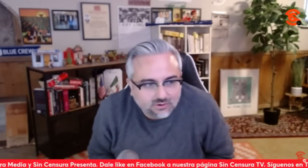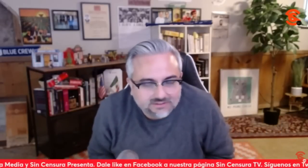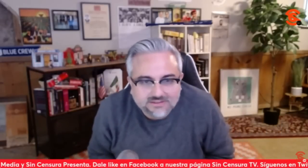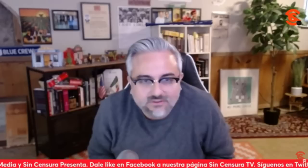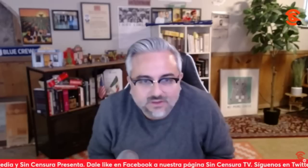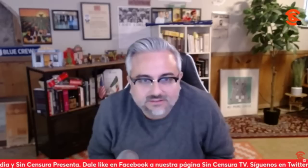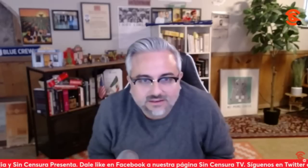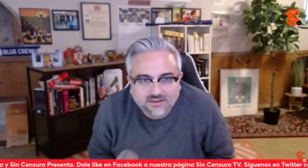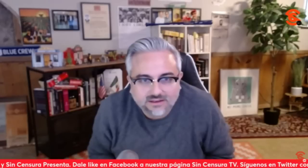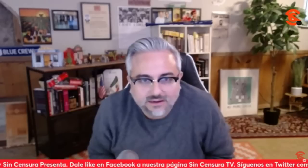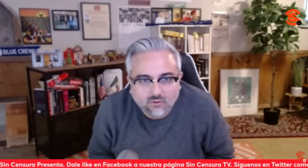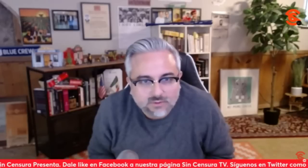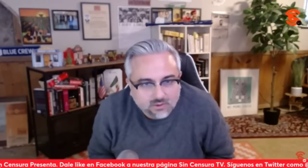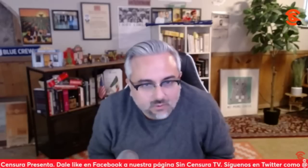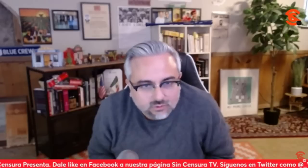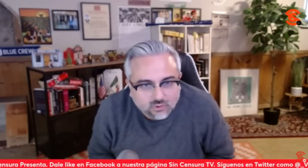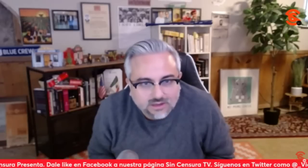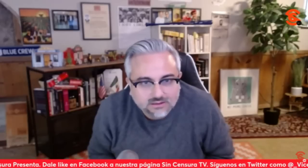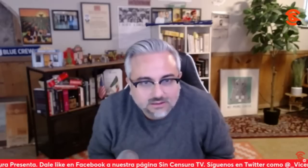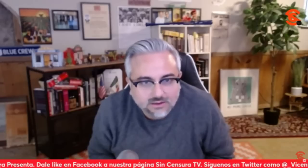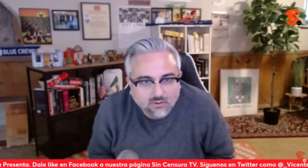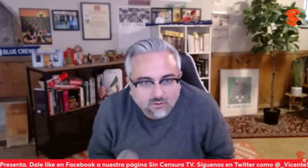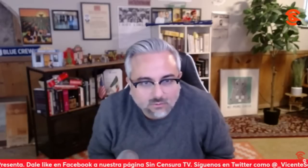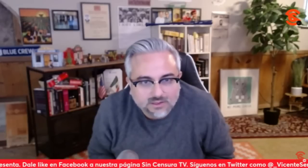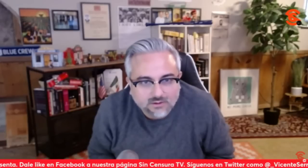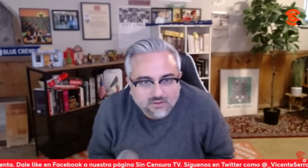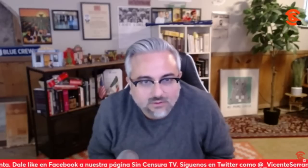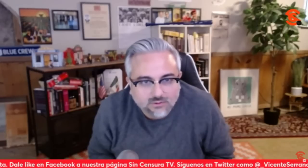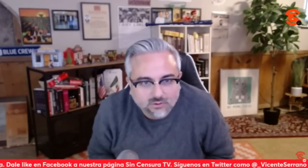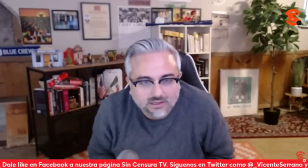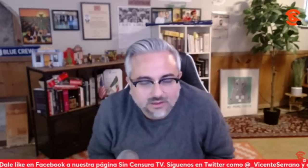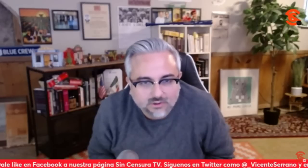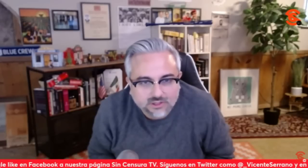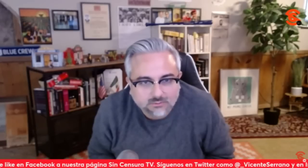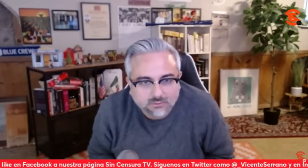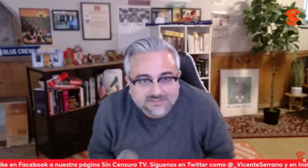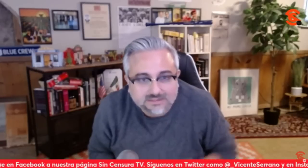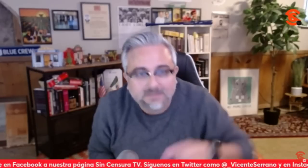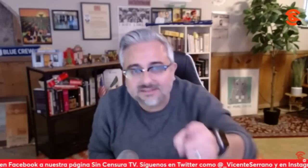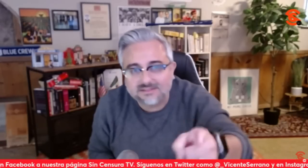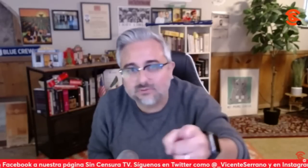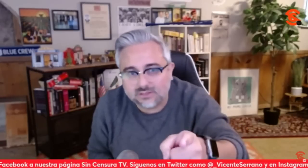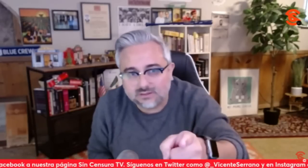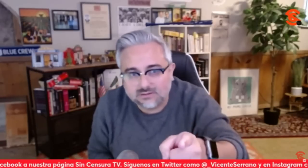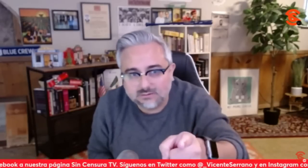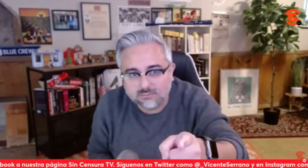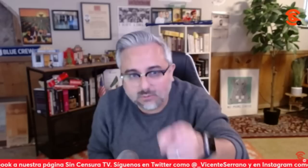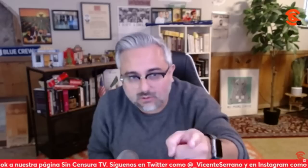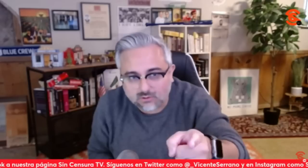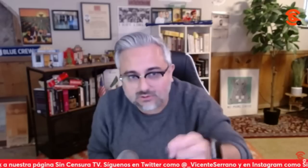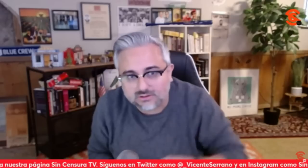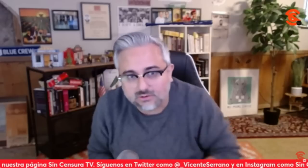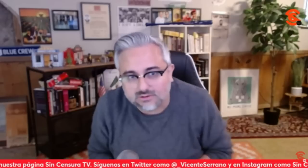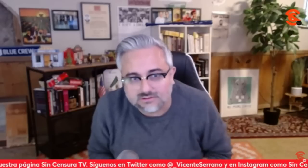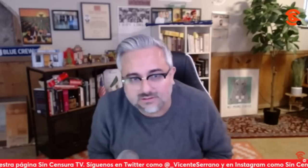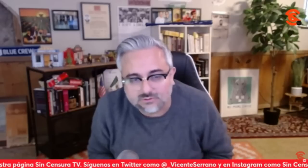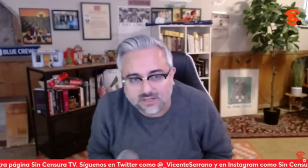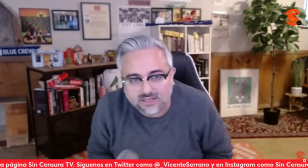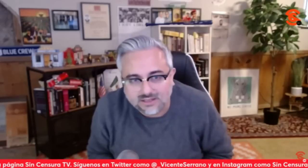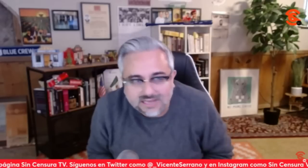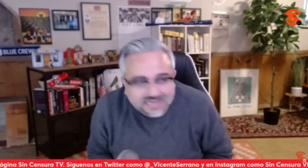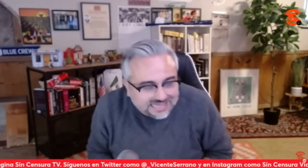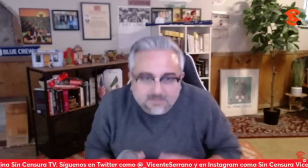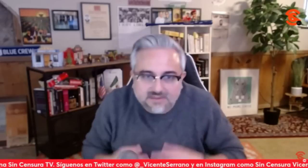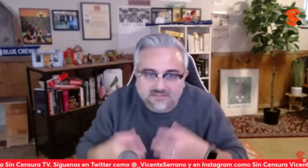Esto lo que significa es que el gobierno actual, el nuevo gobierno de la doctora Claudia Sheinbaum, está pendiente de usted, público consentidor de Sin